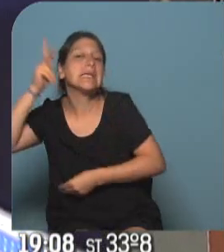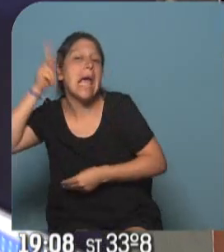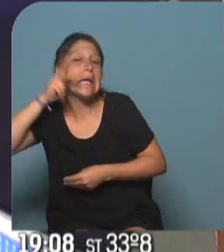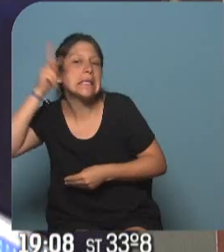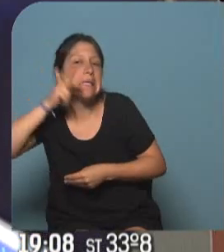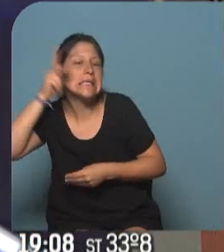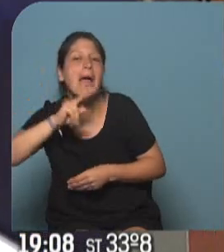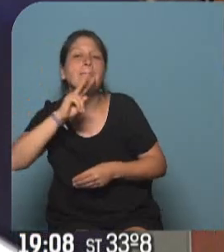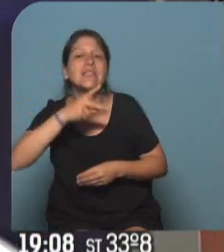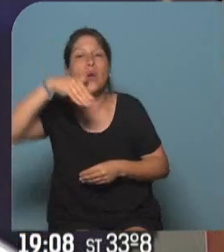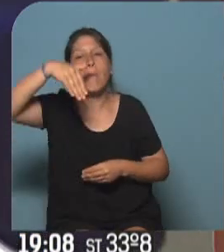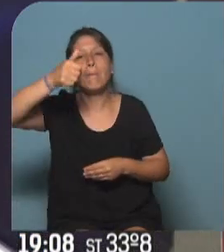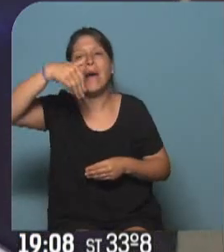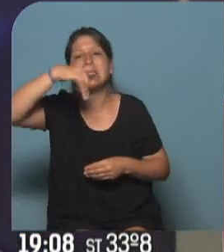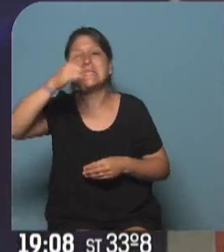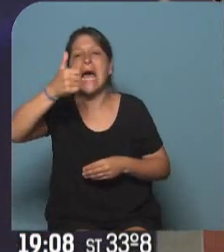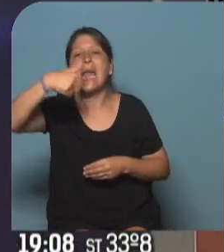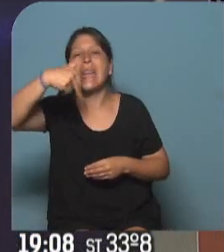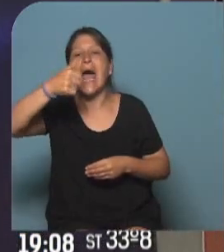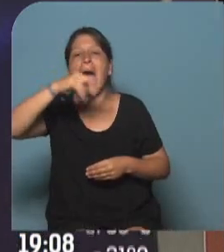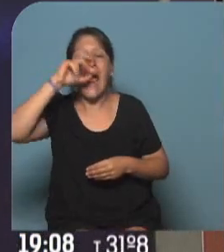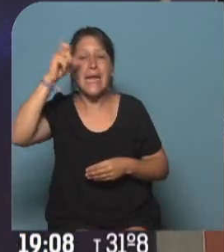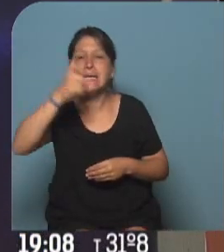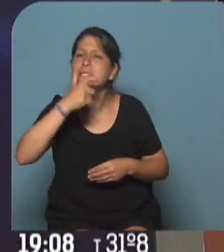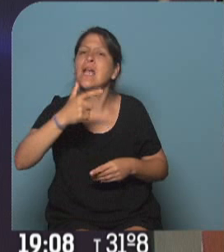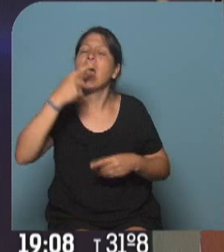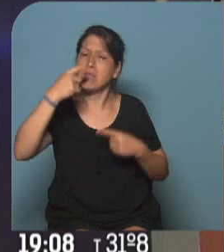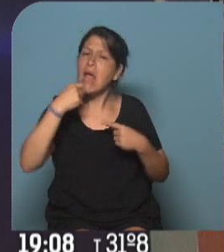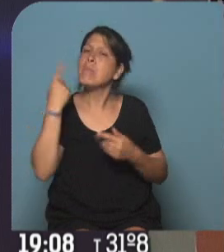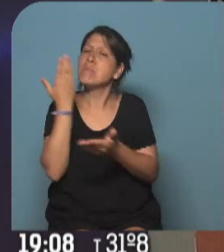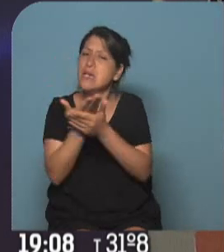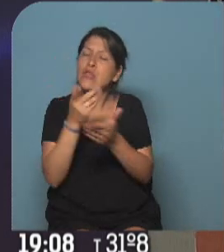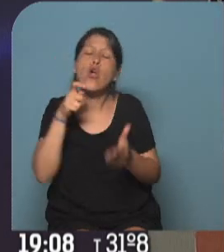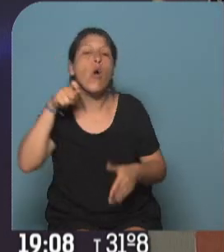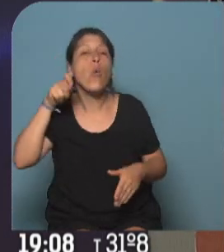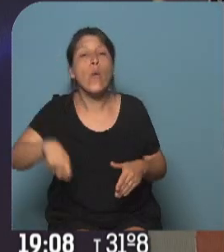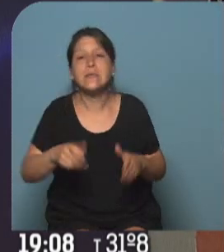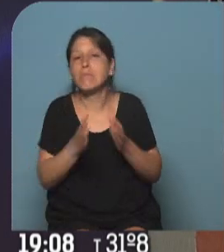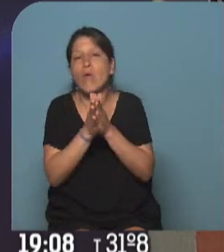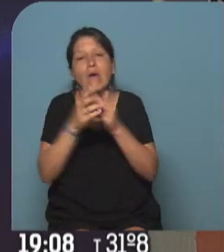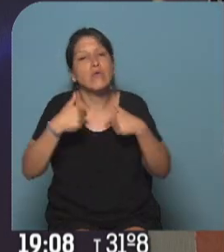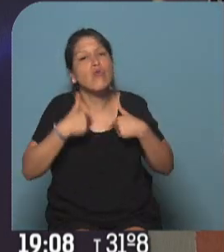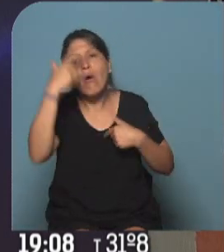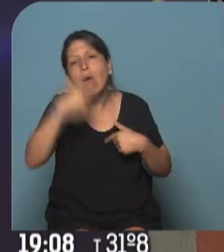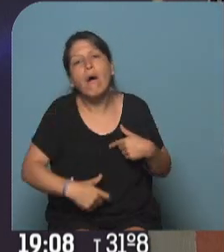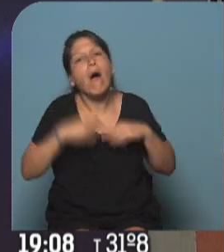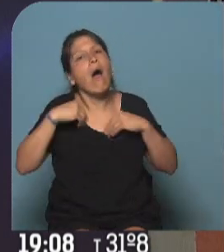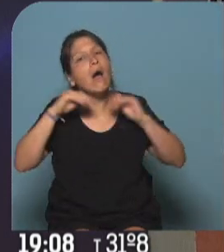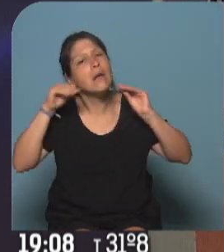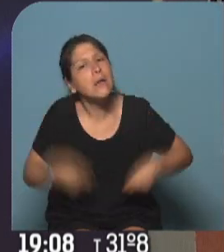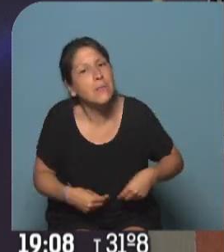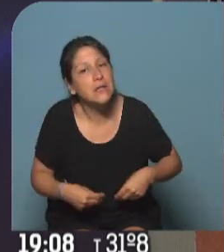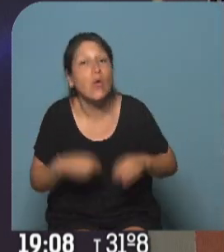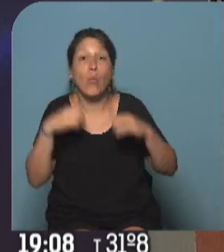repasar algunas de las cosas más importantes que ha dicho. Recordemos que le pidió al juez de causa ser declarado como arrepentido. Para eso tenía